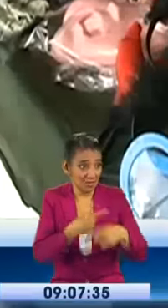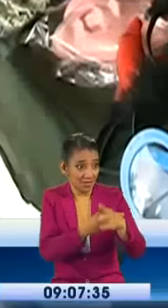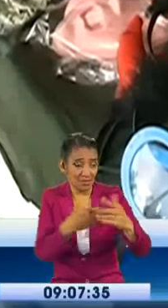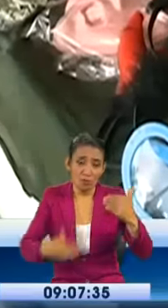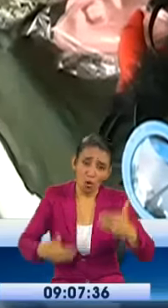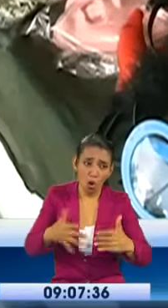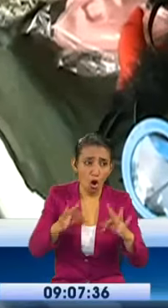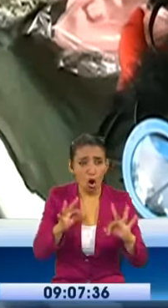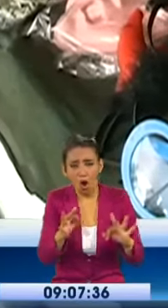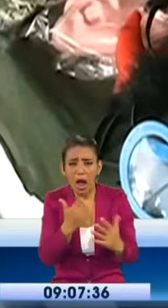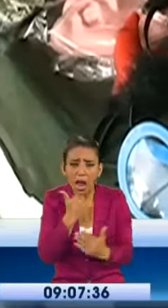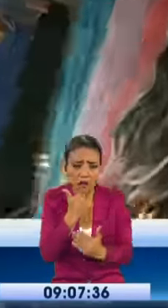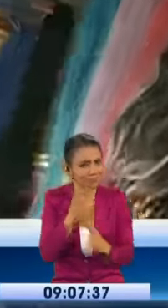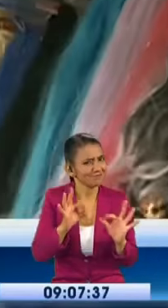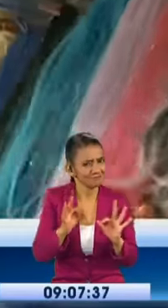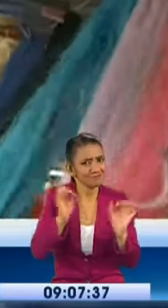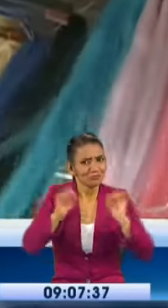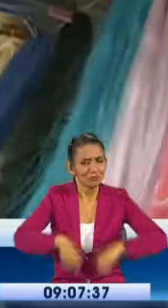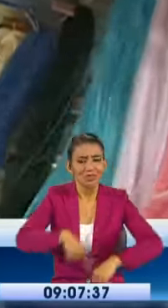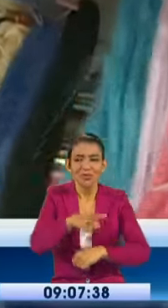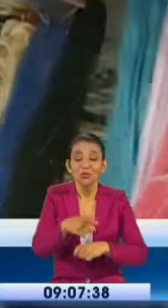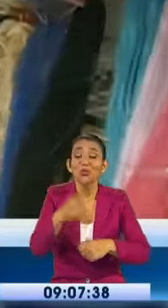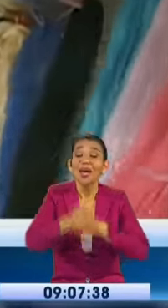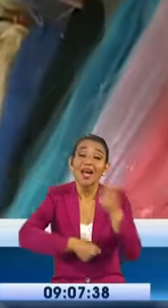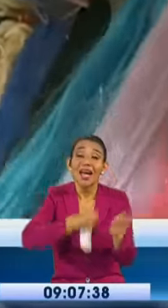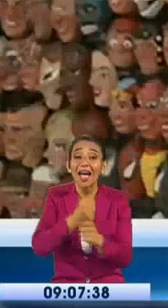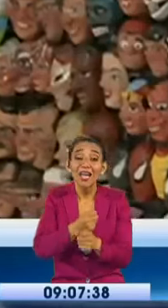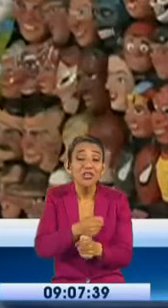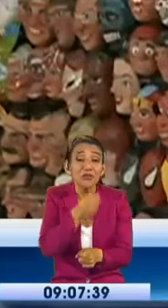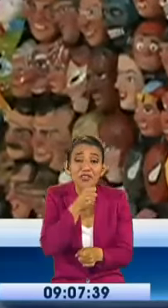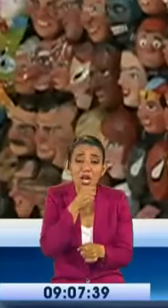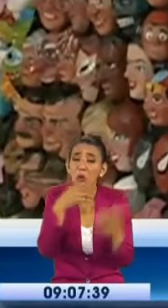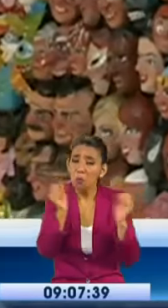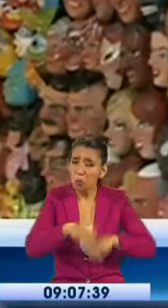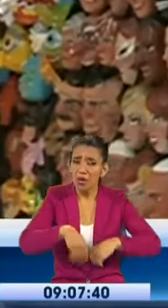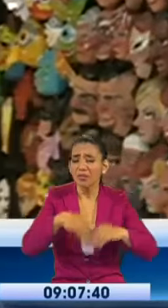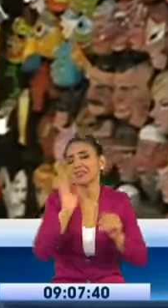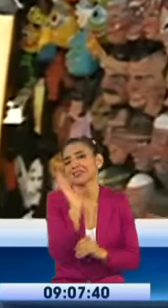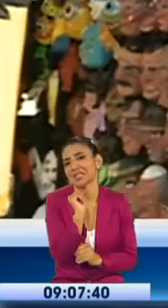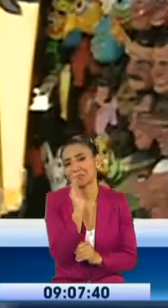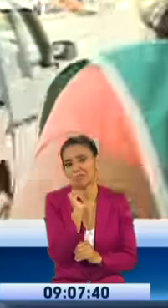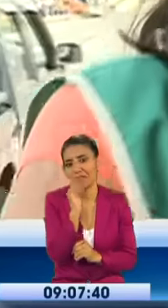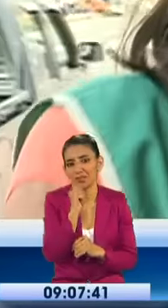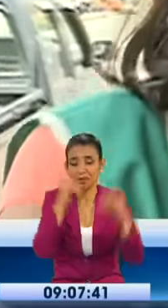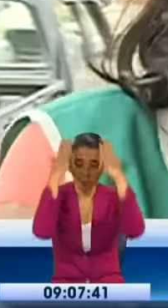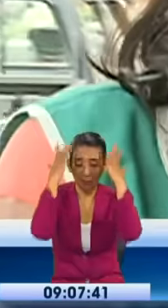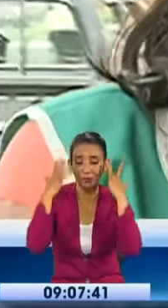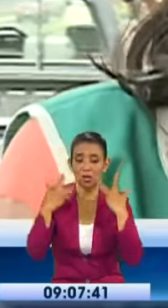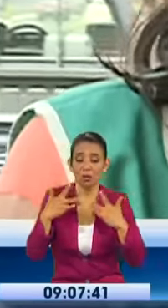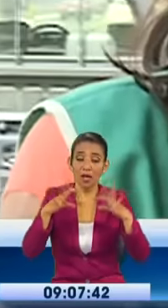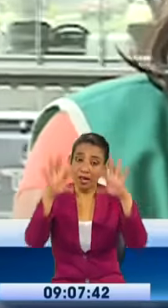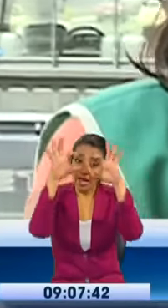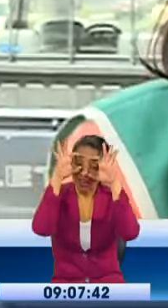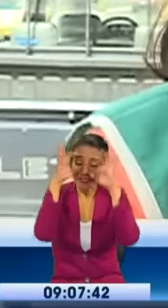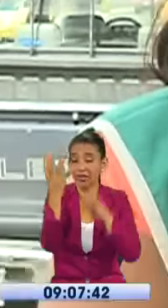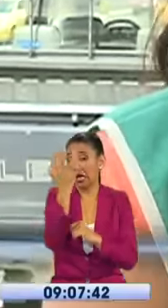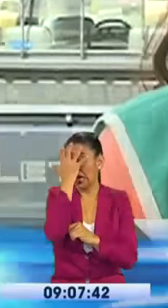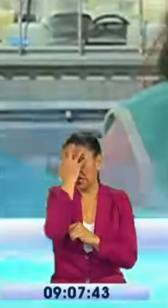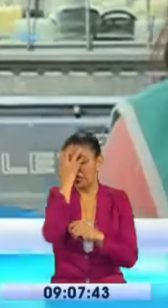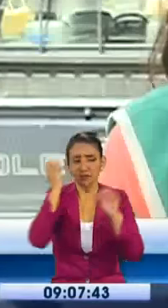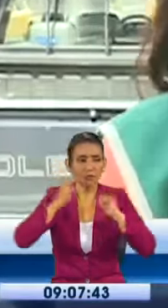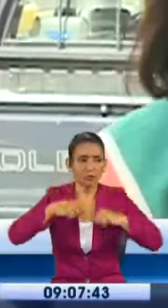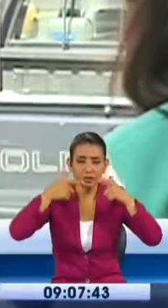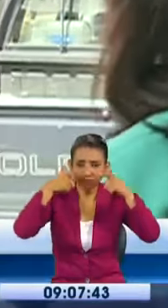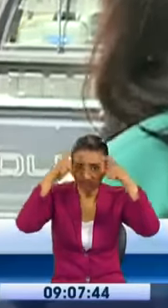sino toda clase de accesorios para que usted despida el año viejo, como pelucas, gafas y caretas. Tenemos caretas,